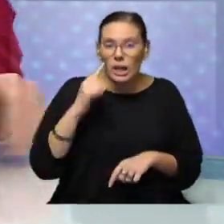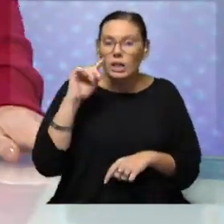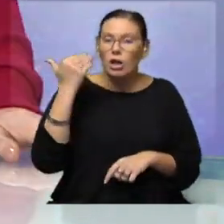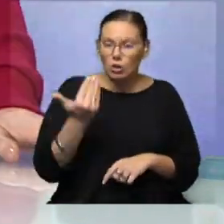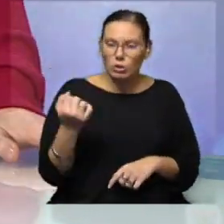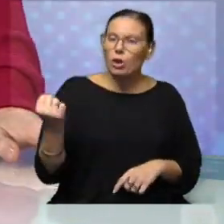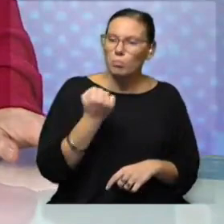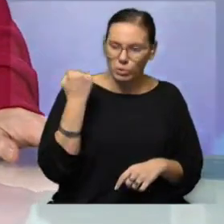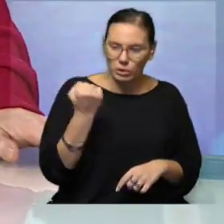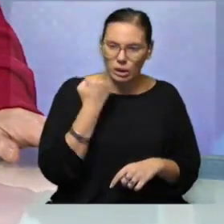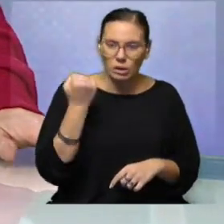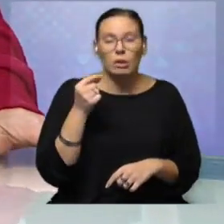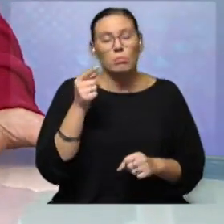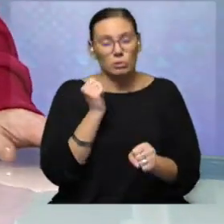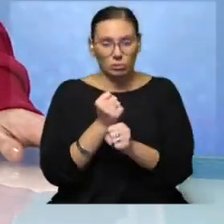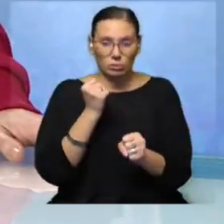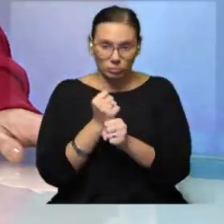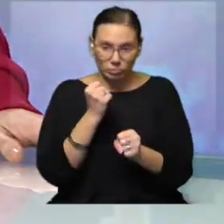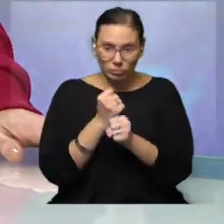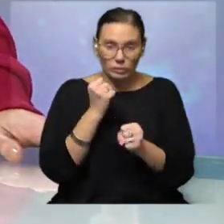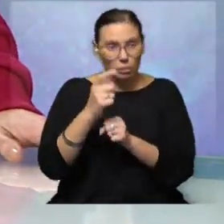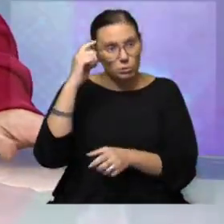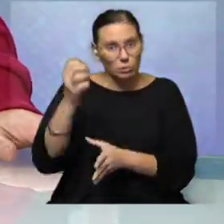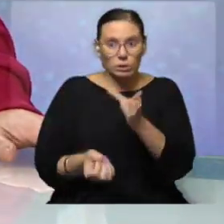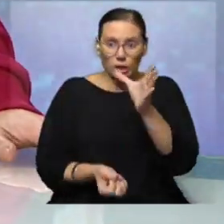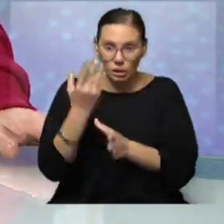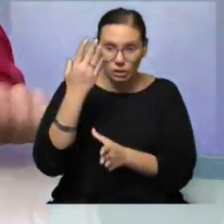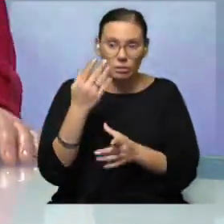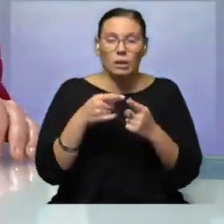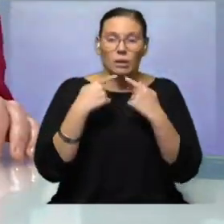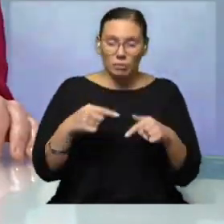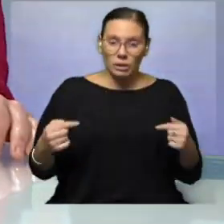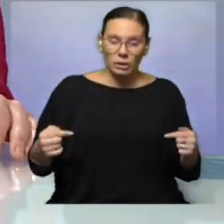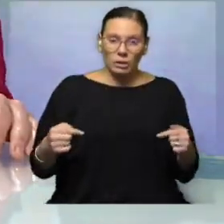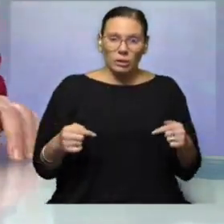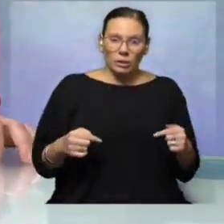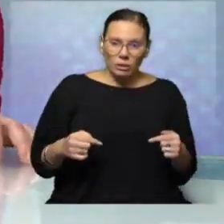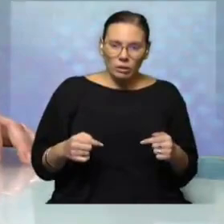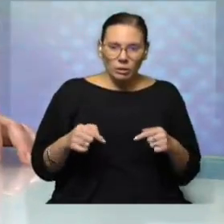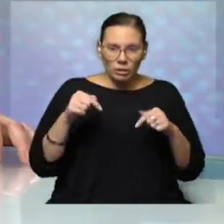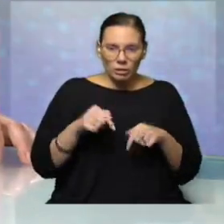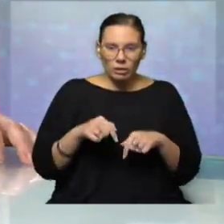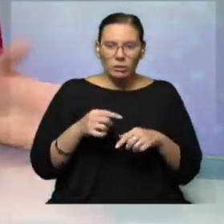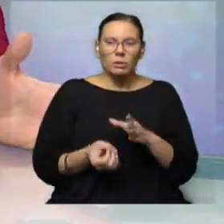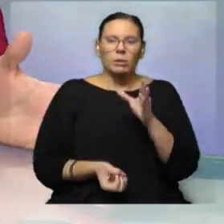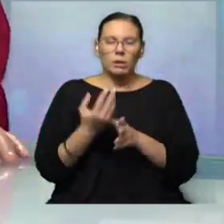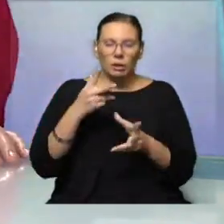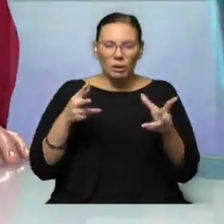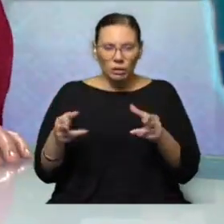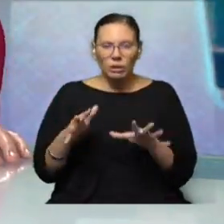eso es lo importante, reconocidos por su trabajo, por su creatividad, por muchas cosas. Y bueno, hoy tenemos un nuevo capítulo